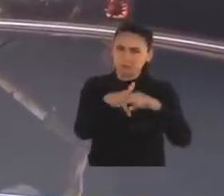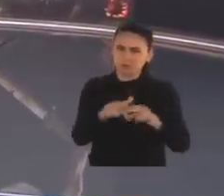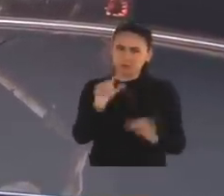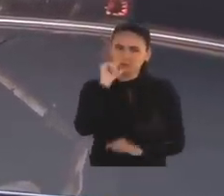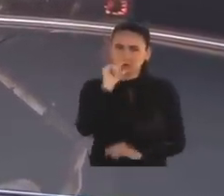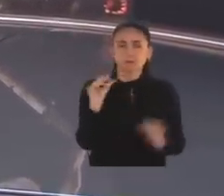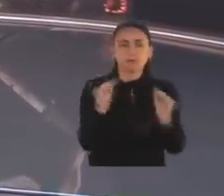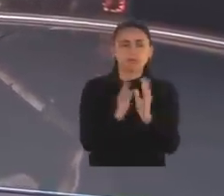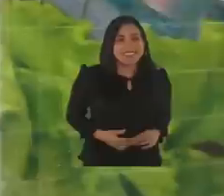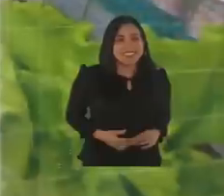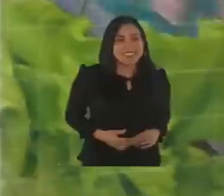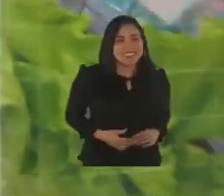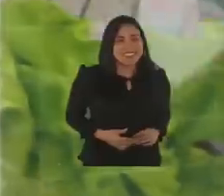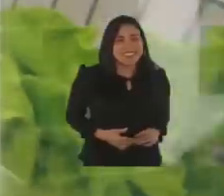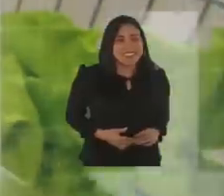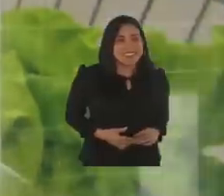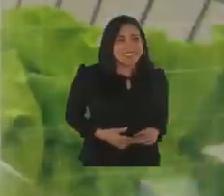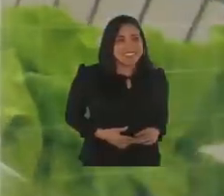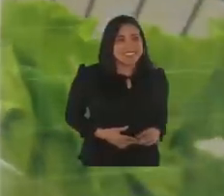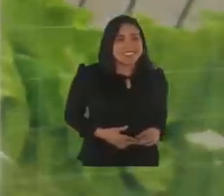y ya regresamos.